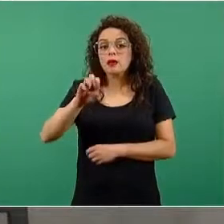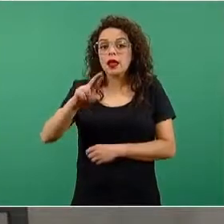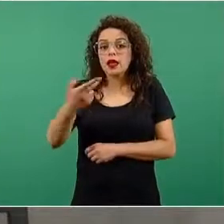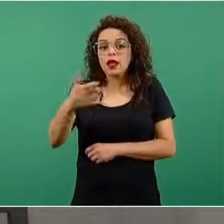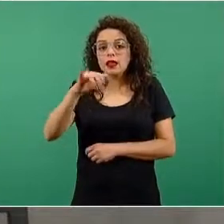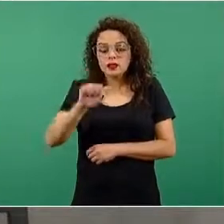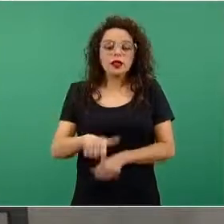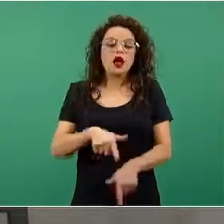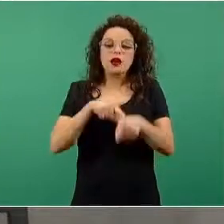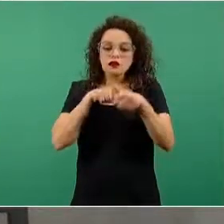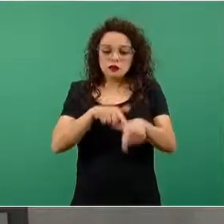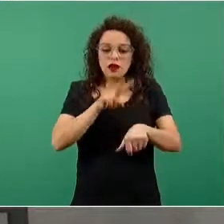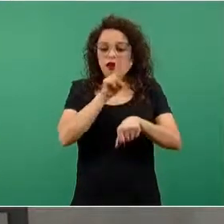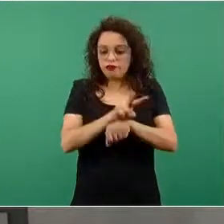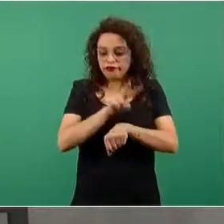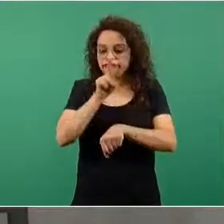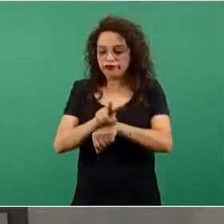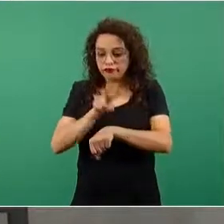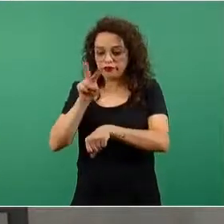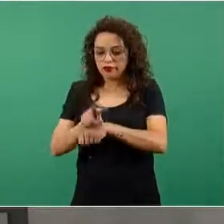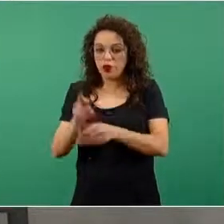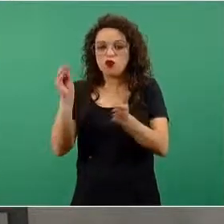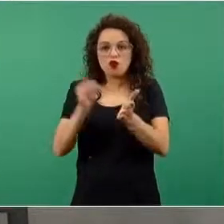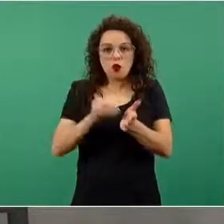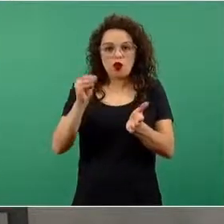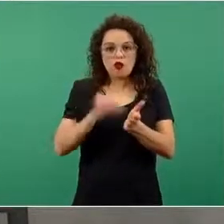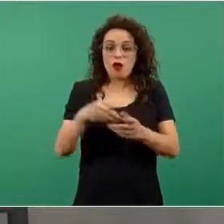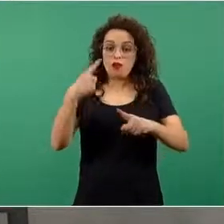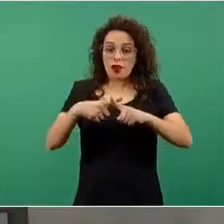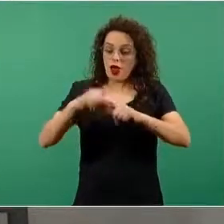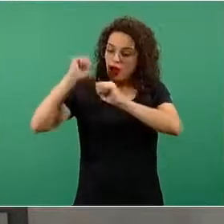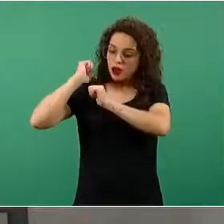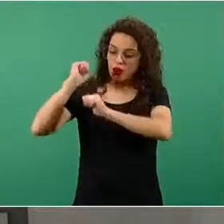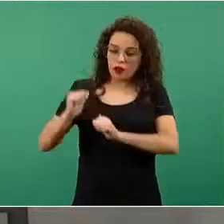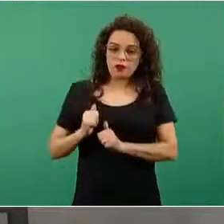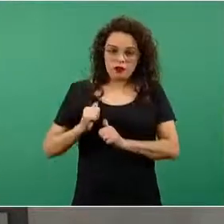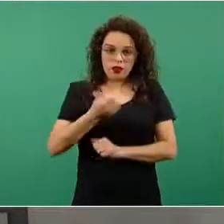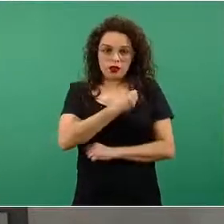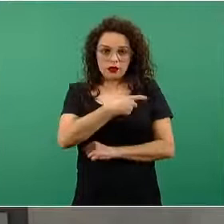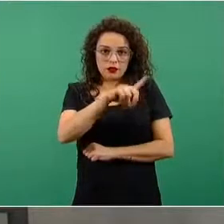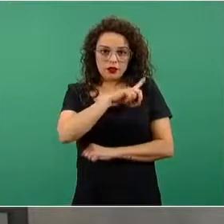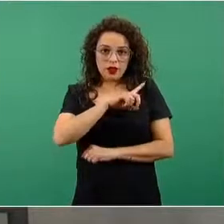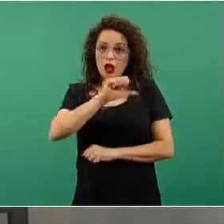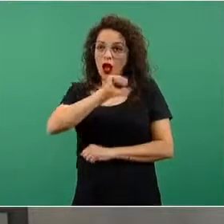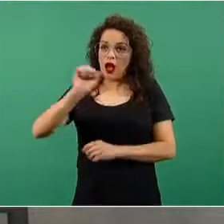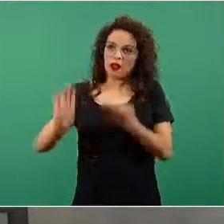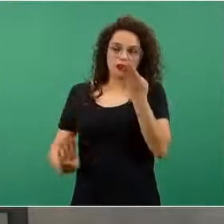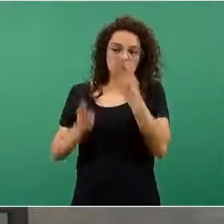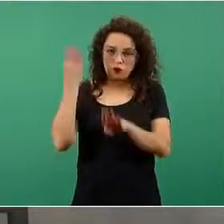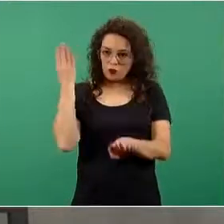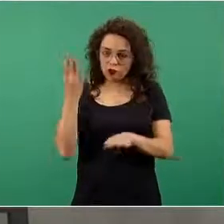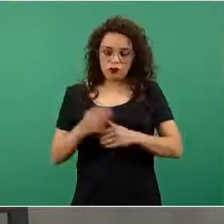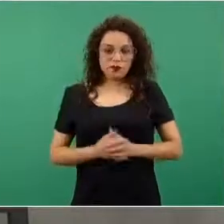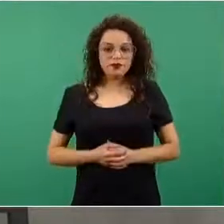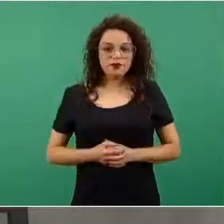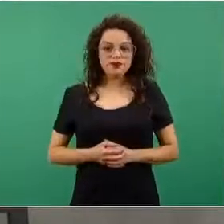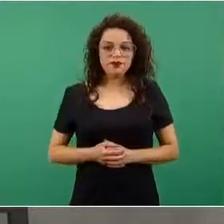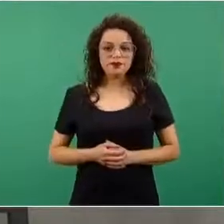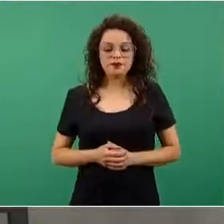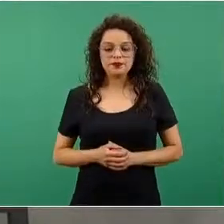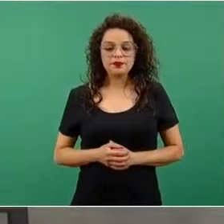de vigilancia activa por parte de las autoridades sanitarias del mundo. La siguiente, por favor. Otros